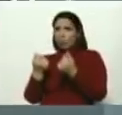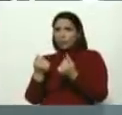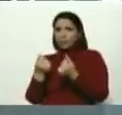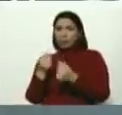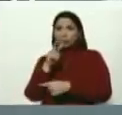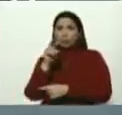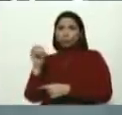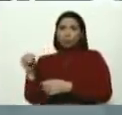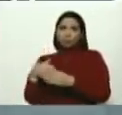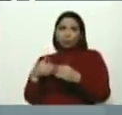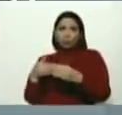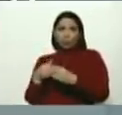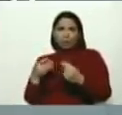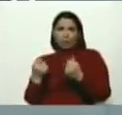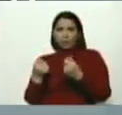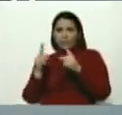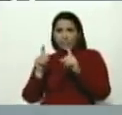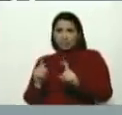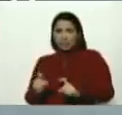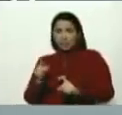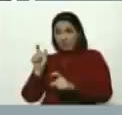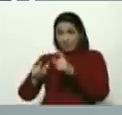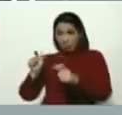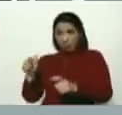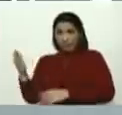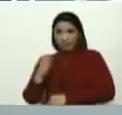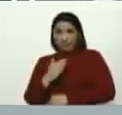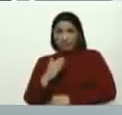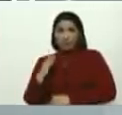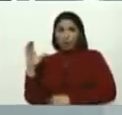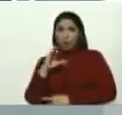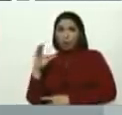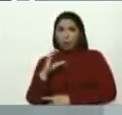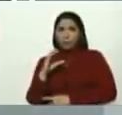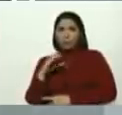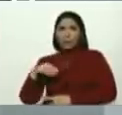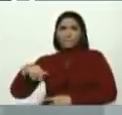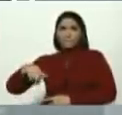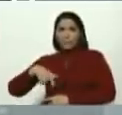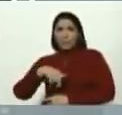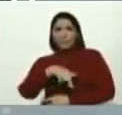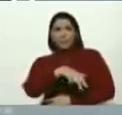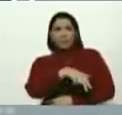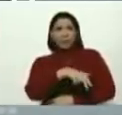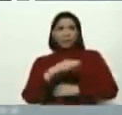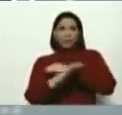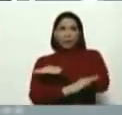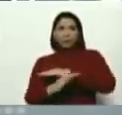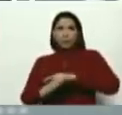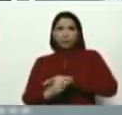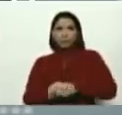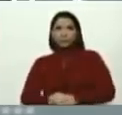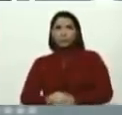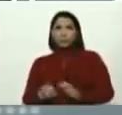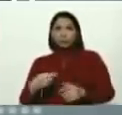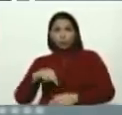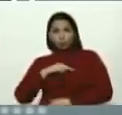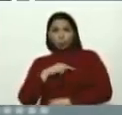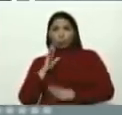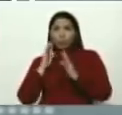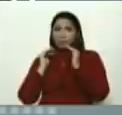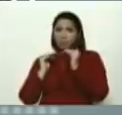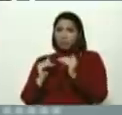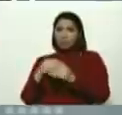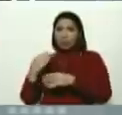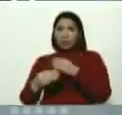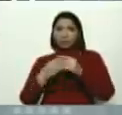$200. Entonces ese caso que es de Colombia pasa al puente. Nosotros en el cordón sanitario lo atendemos, le